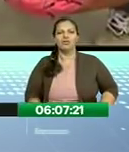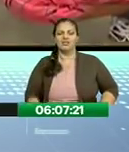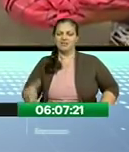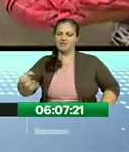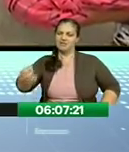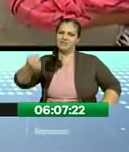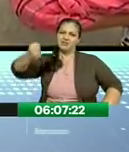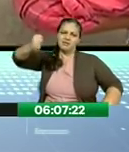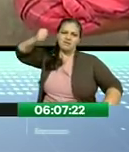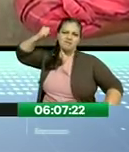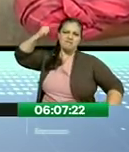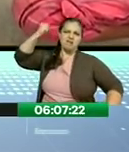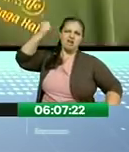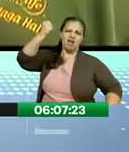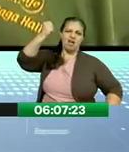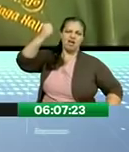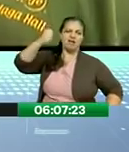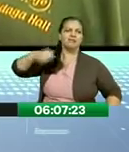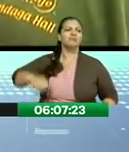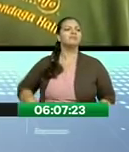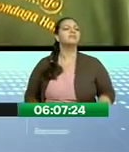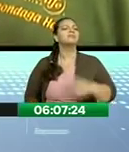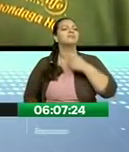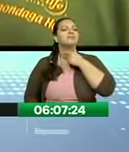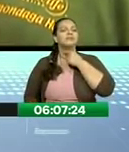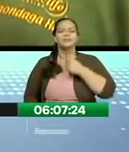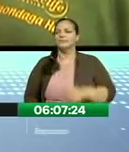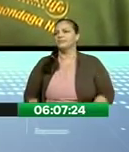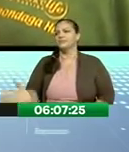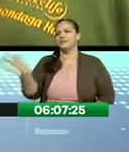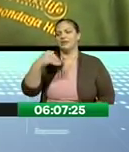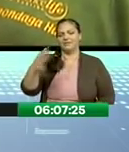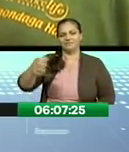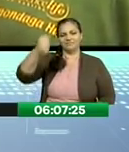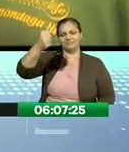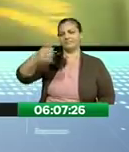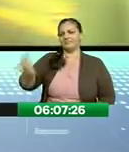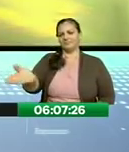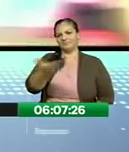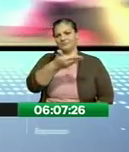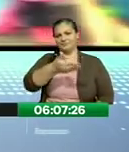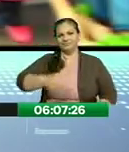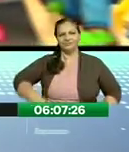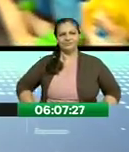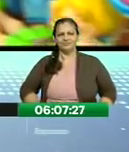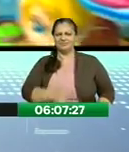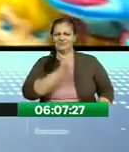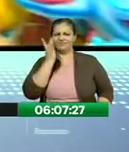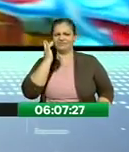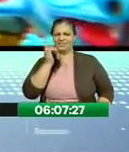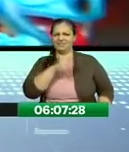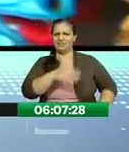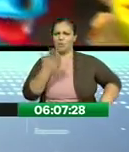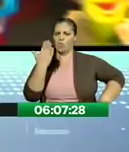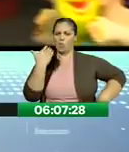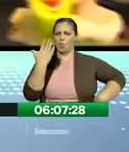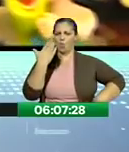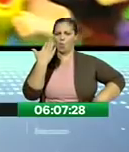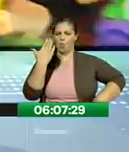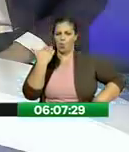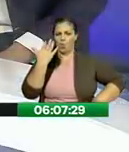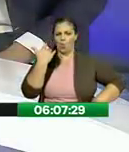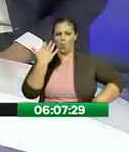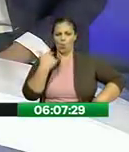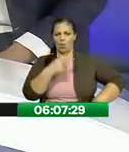¡Pum! ¿Le gusta Thor por el mazo? Claro. Pásale el mazo, chiquilín. Ese, ahora, ya